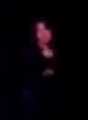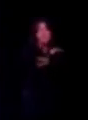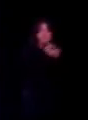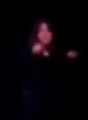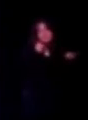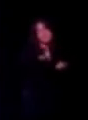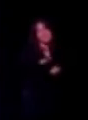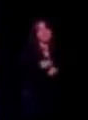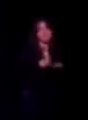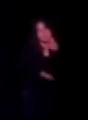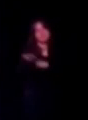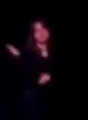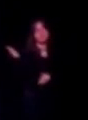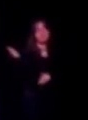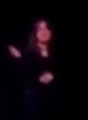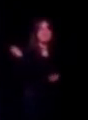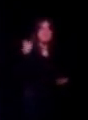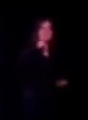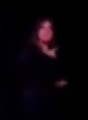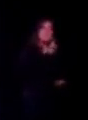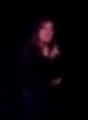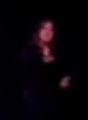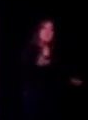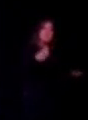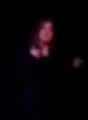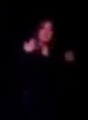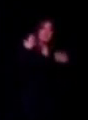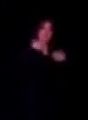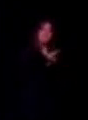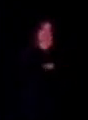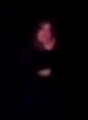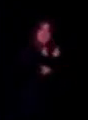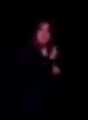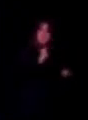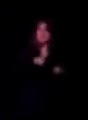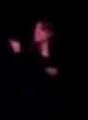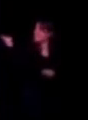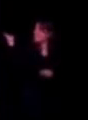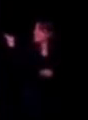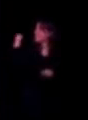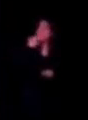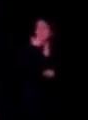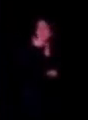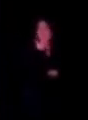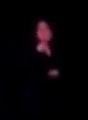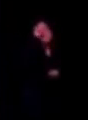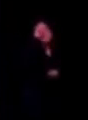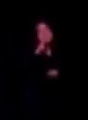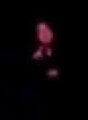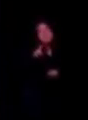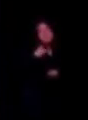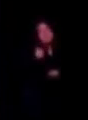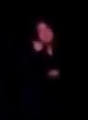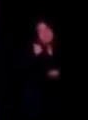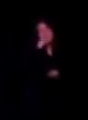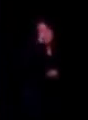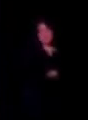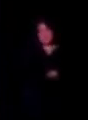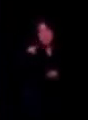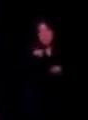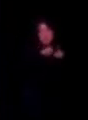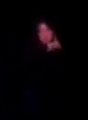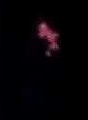pero eso no parece que case con un planteamiento ético. Así lo dicen, si tenéis ocasión, probablemente conocéis en esta página